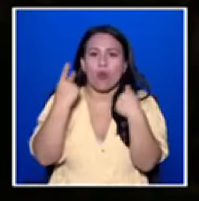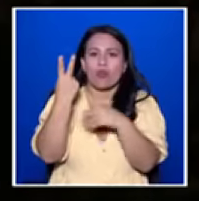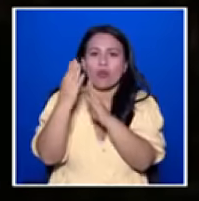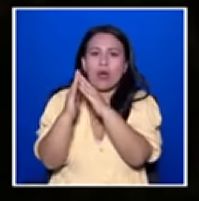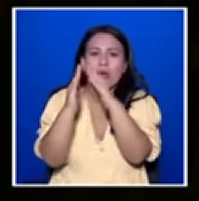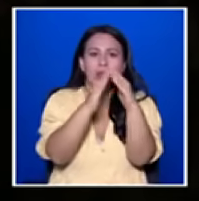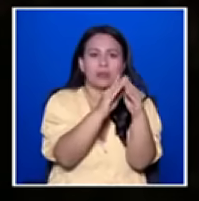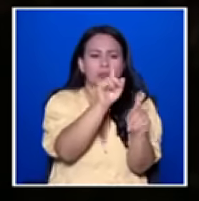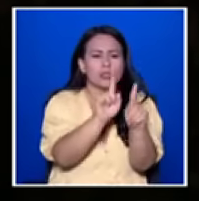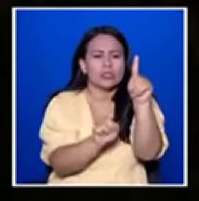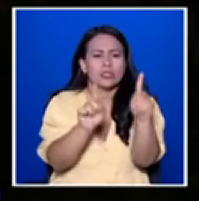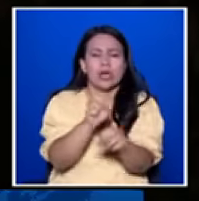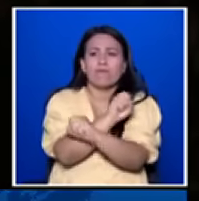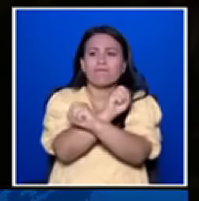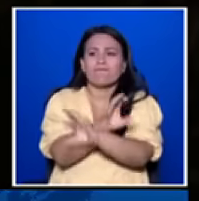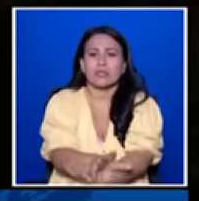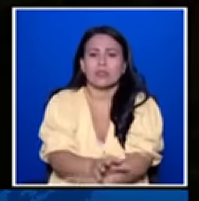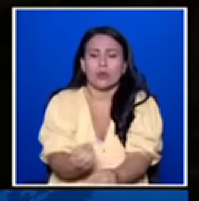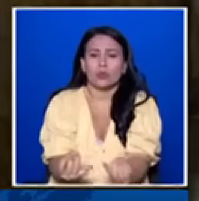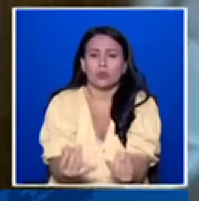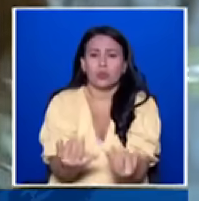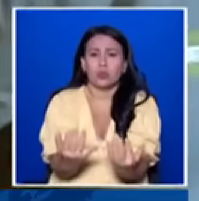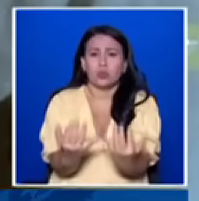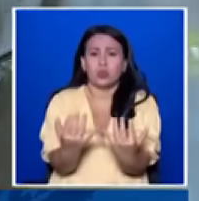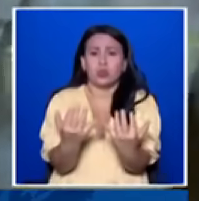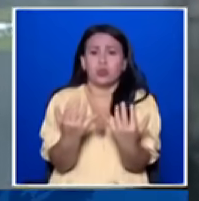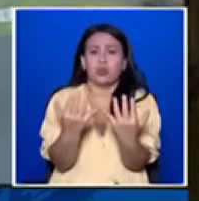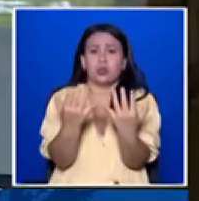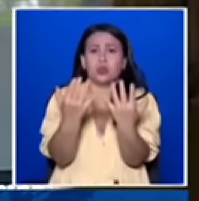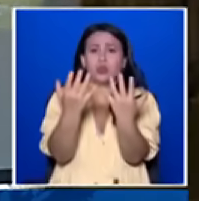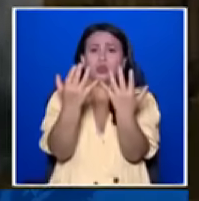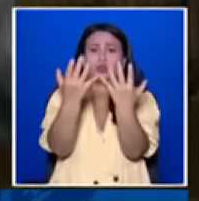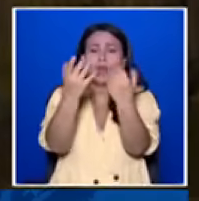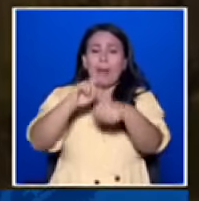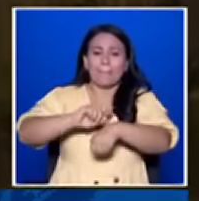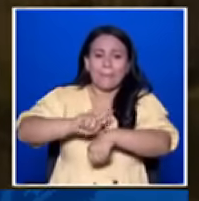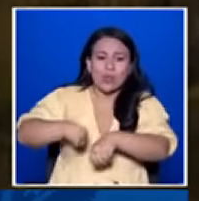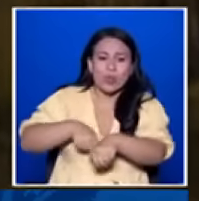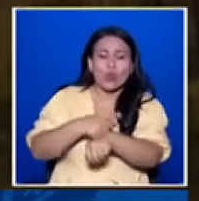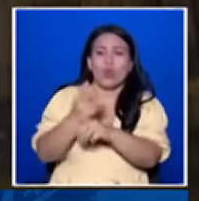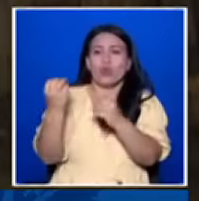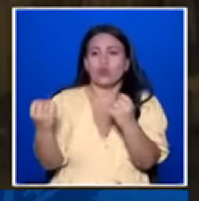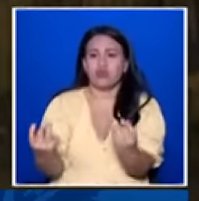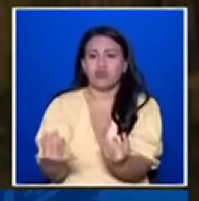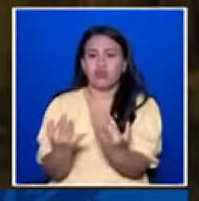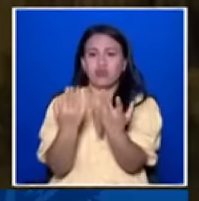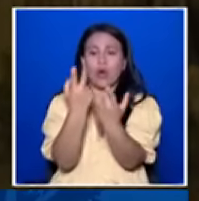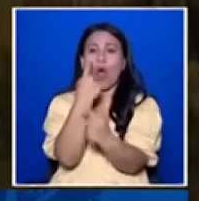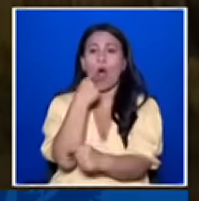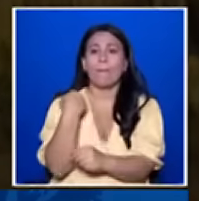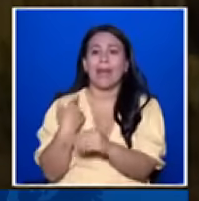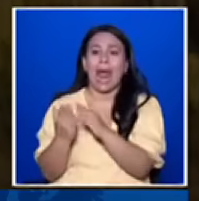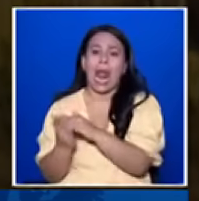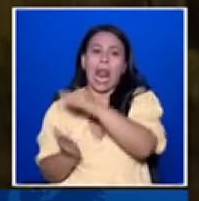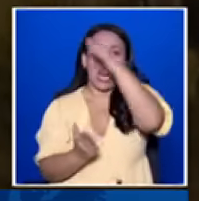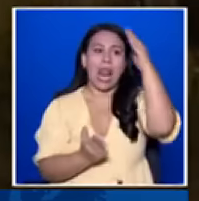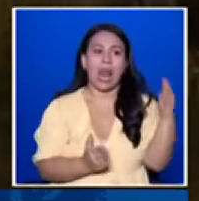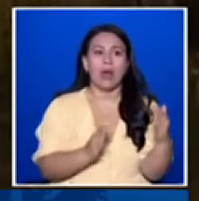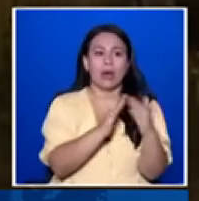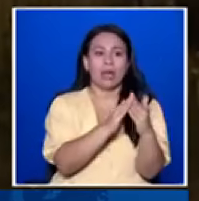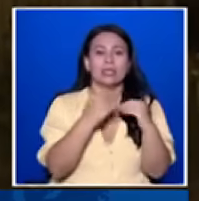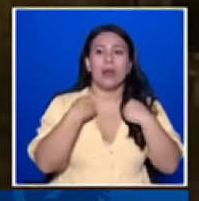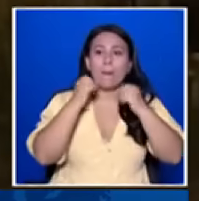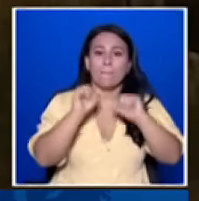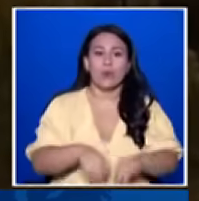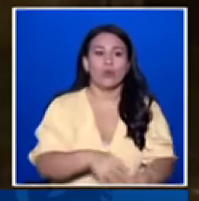viviendas de caña abandonadas quedaron consumidas por las llamas en cuestión de minutos. Un hombre que vive junto a los inmuebles